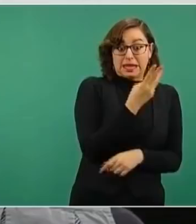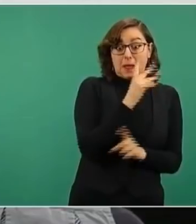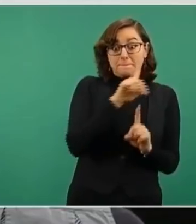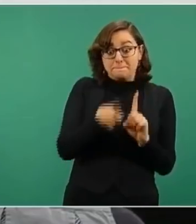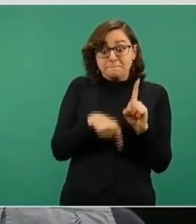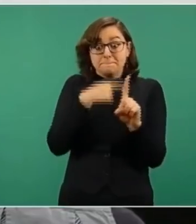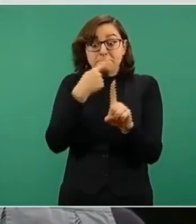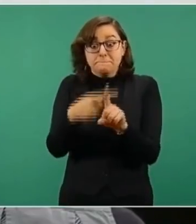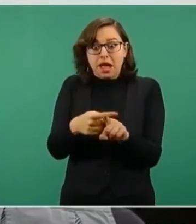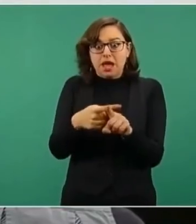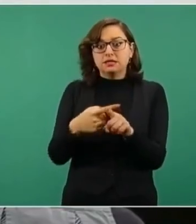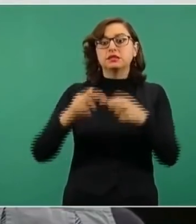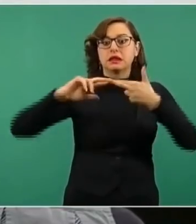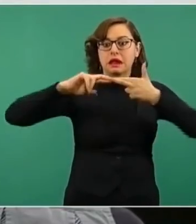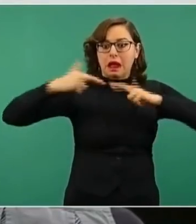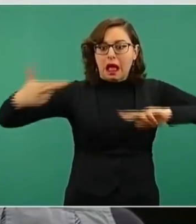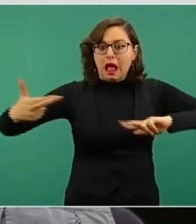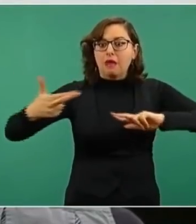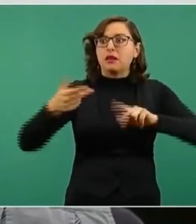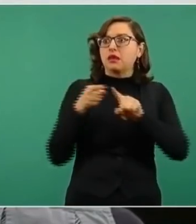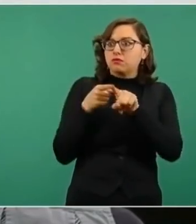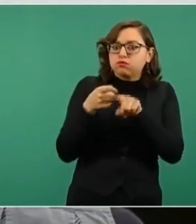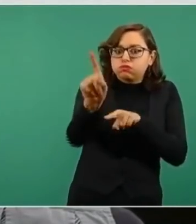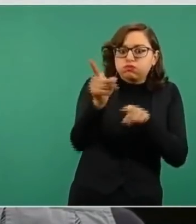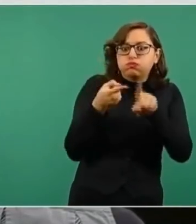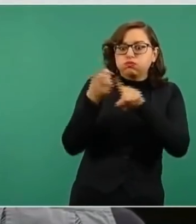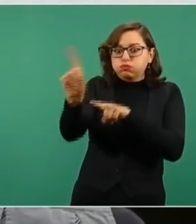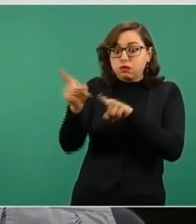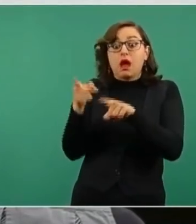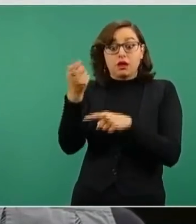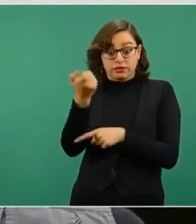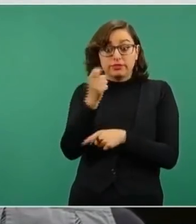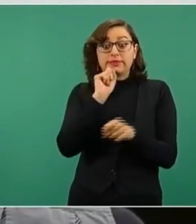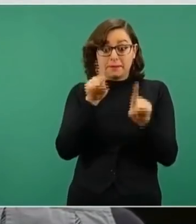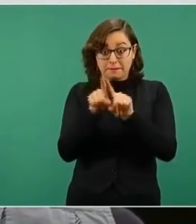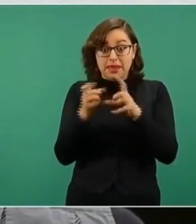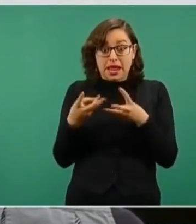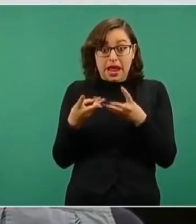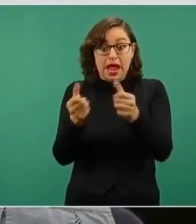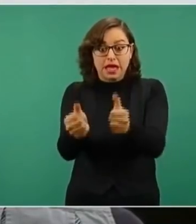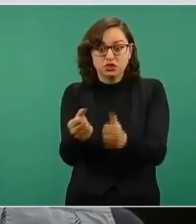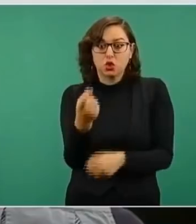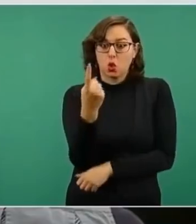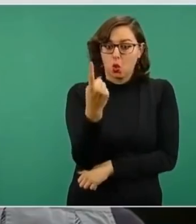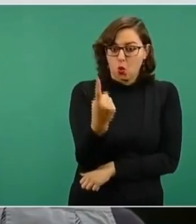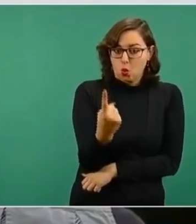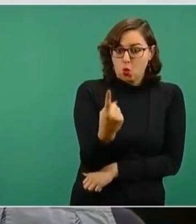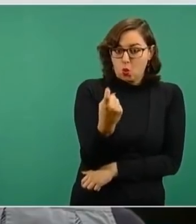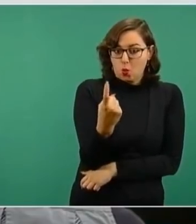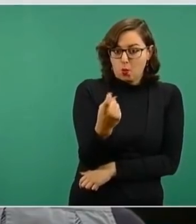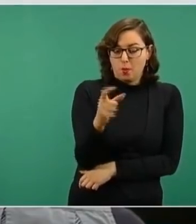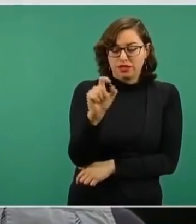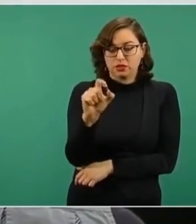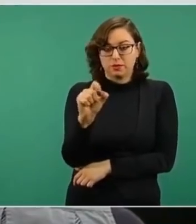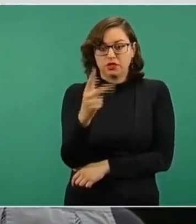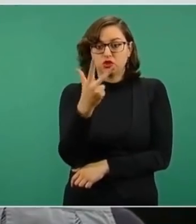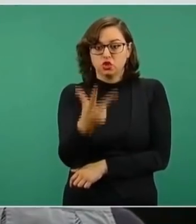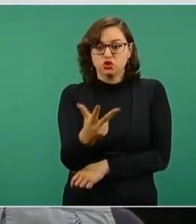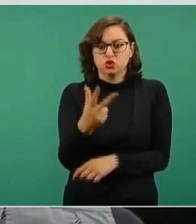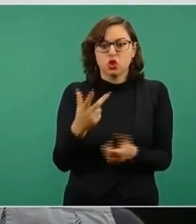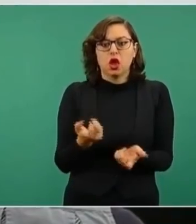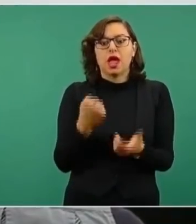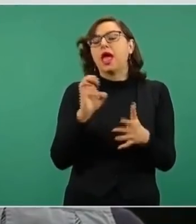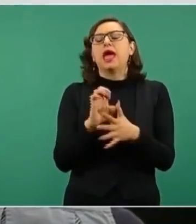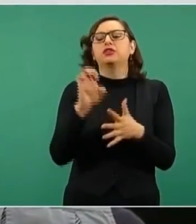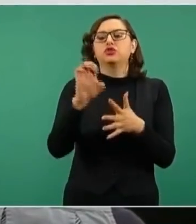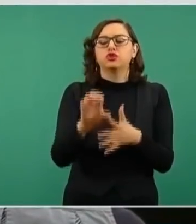requieren para que la energía llegue a los hogares. ¿Cuánto es el costo total entonces por llegar a un hogar de Oaxaca? Porque